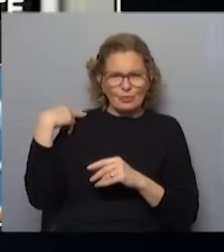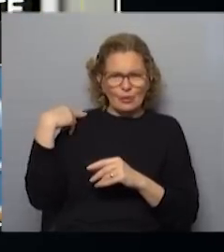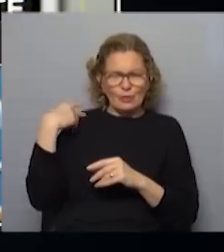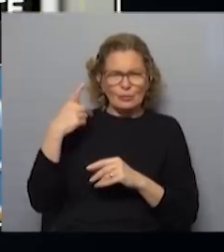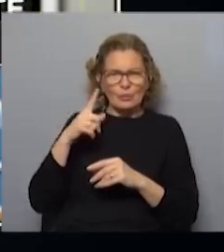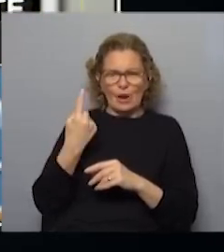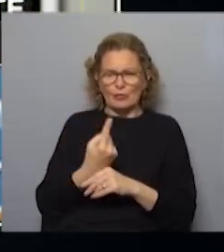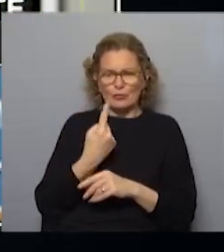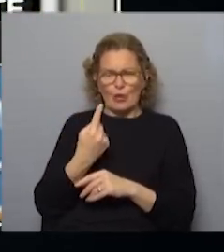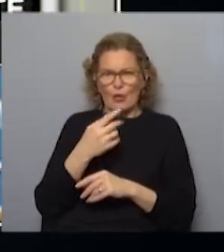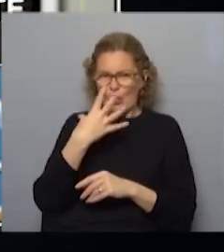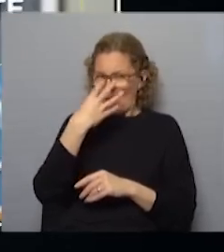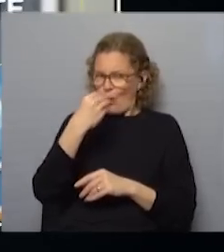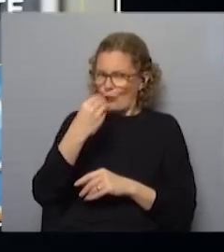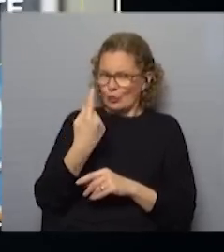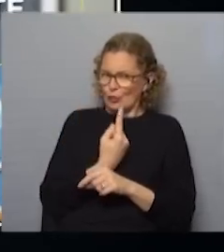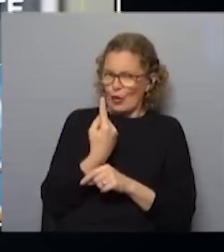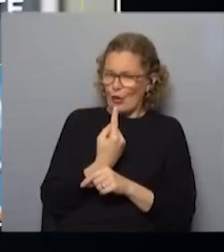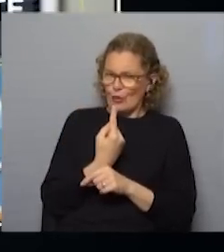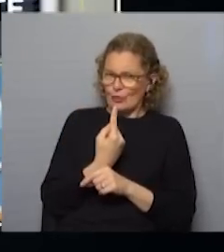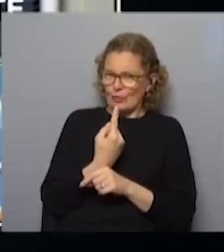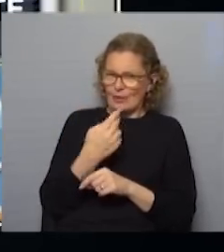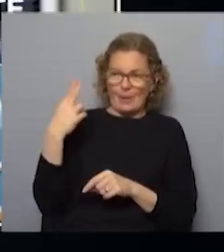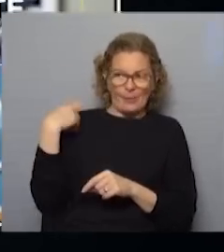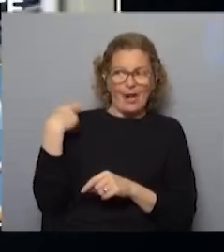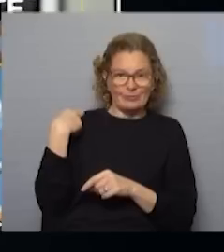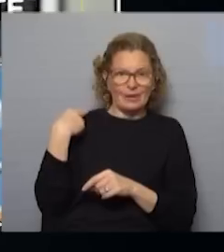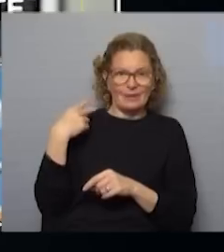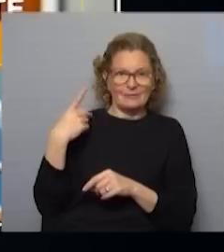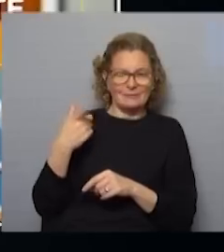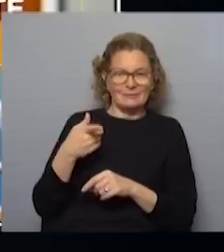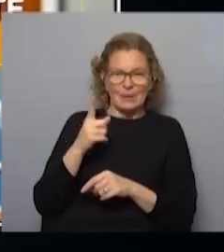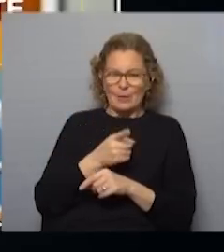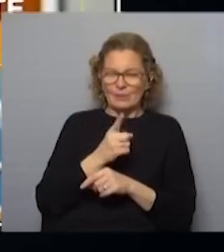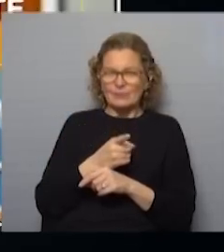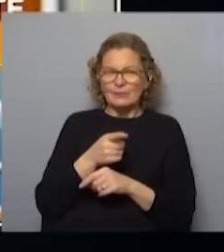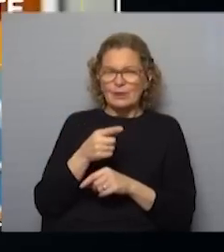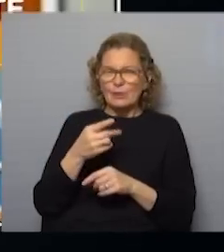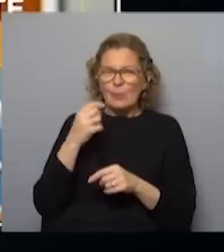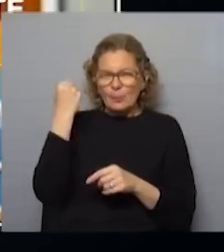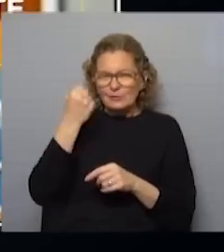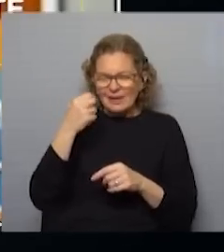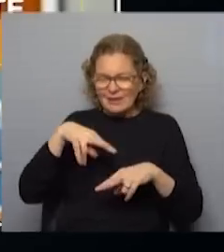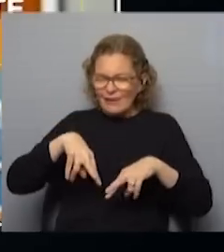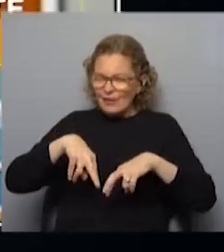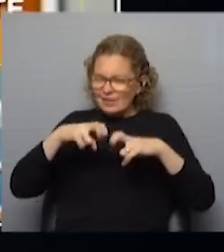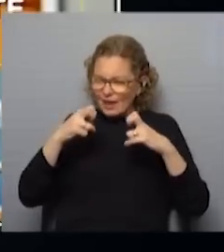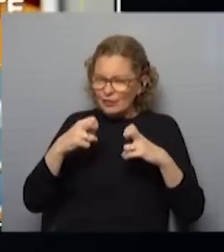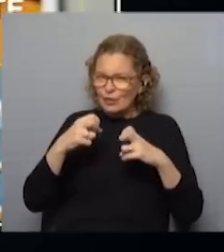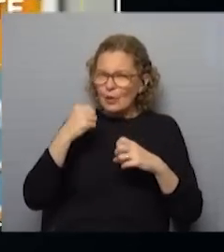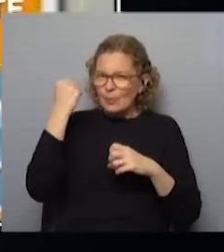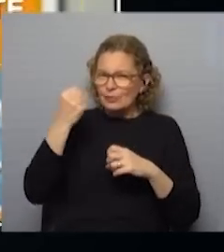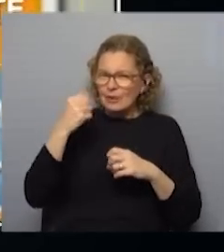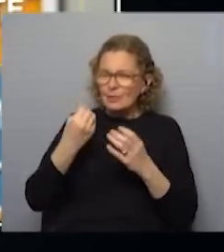era un Lobo solitario reportaba mandos por lo tanto me parece a mí que lo importante que se investigue lo importante para